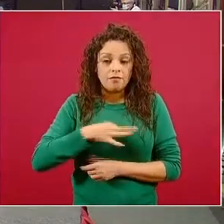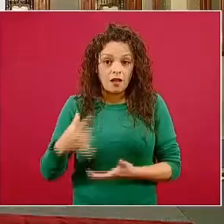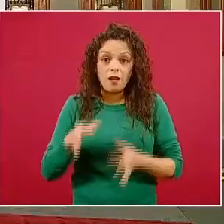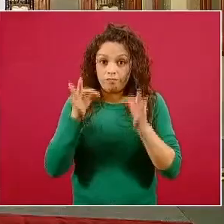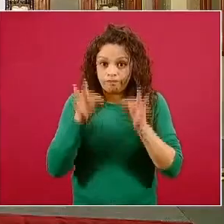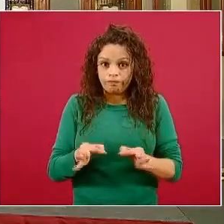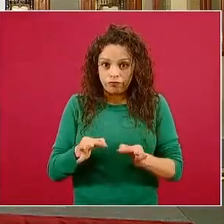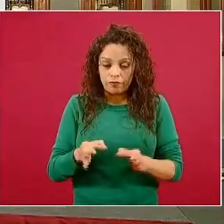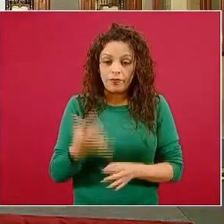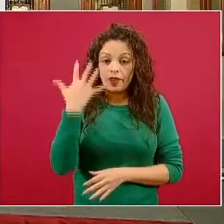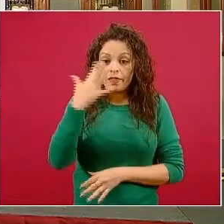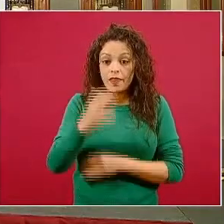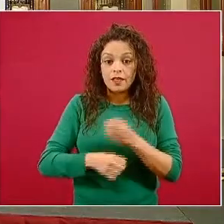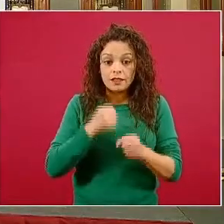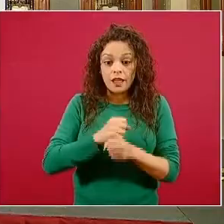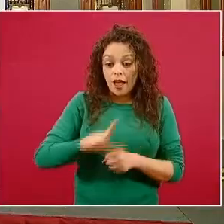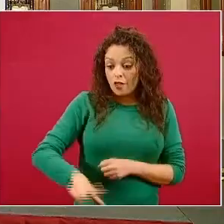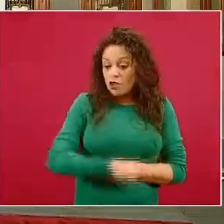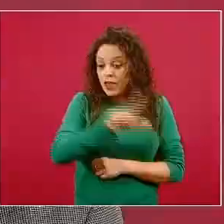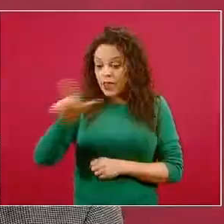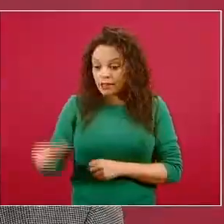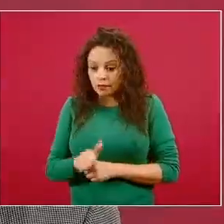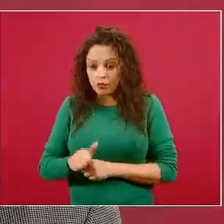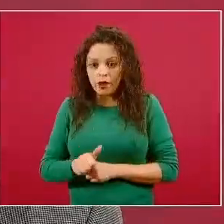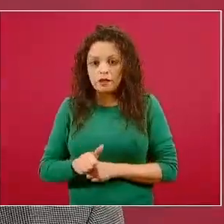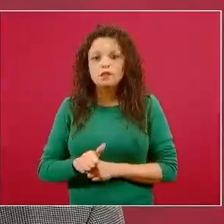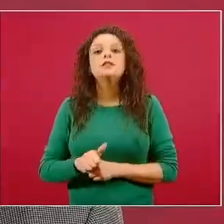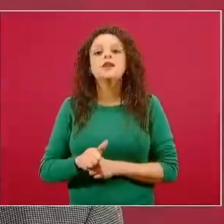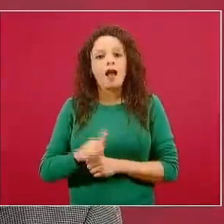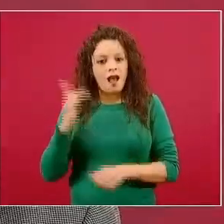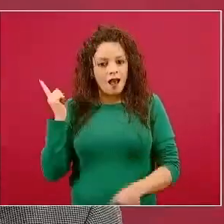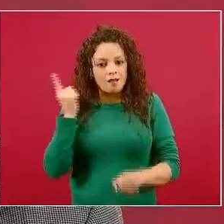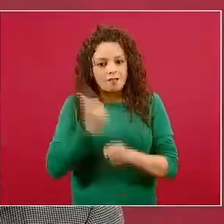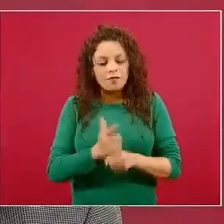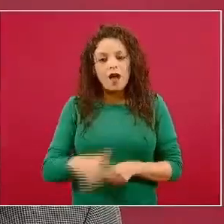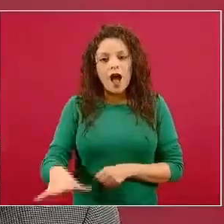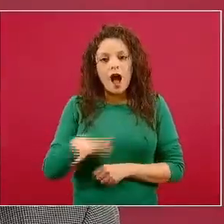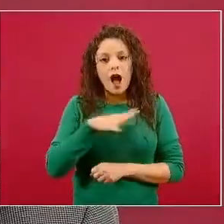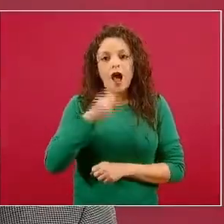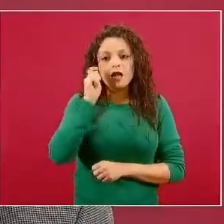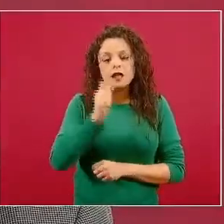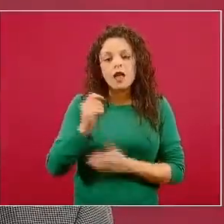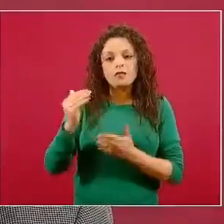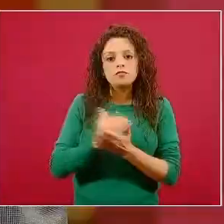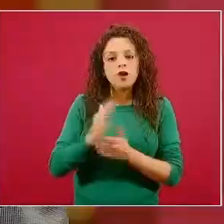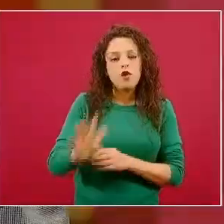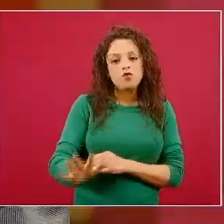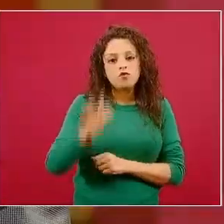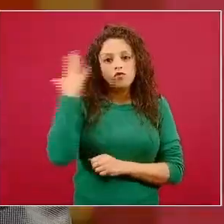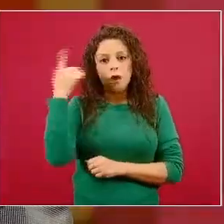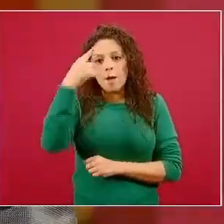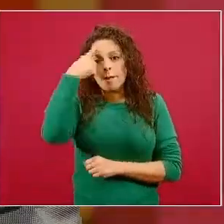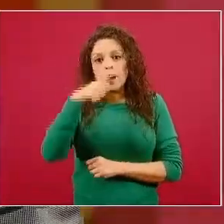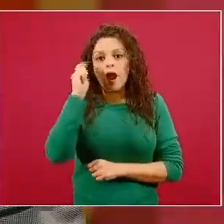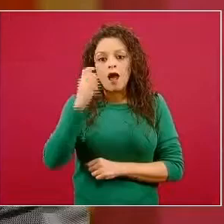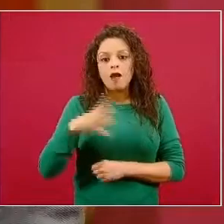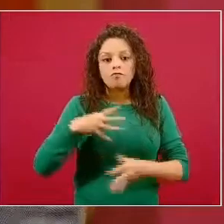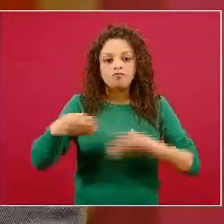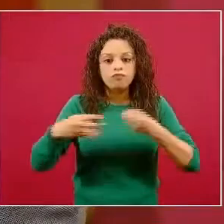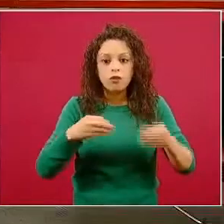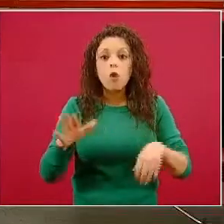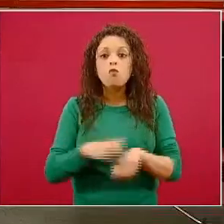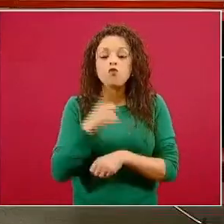10 años después se verificó un cambio en la velocidad de incidencia, en la aparición de nuevos casos, cuando se